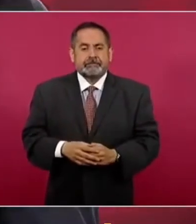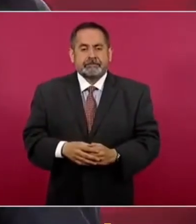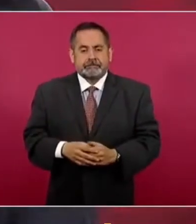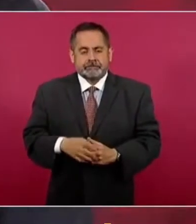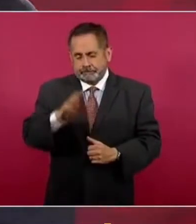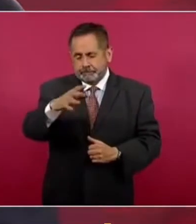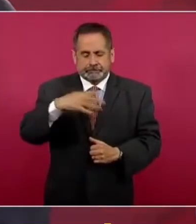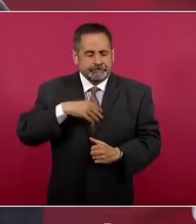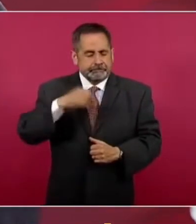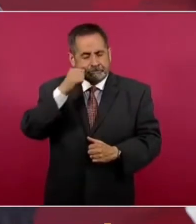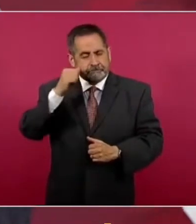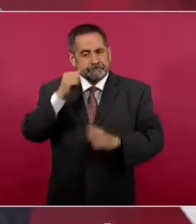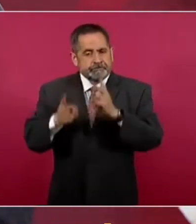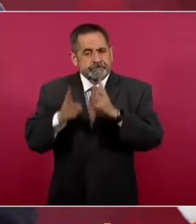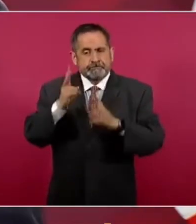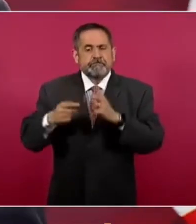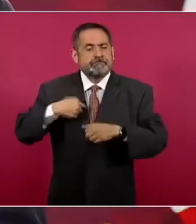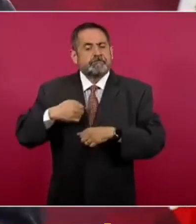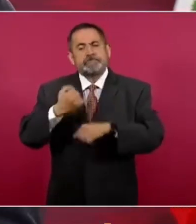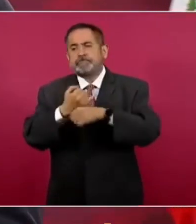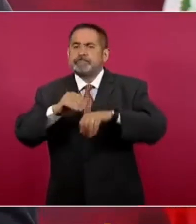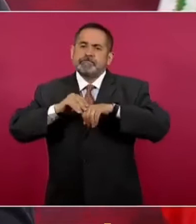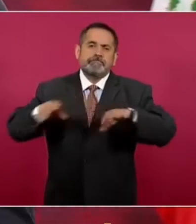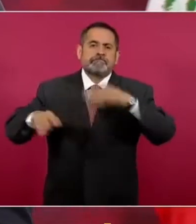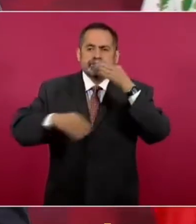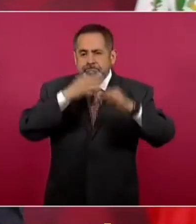yo ayer hablé en mi informe,